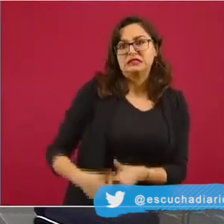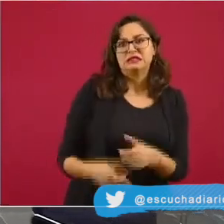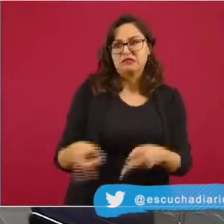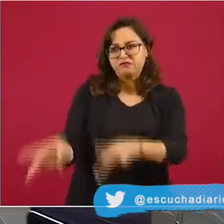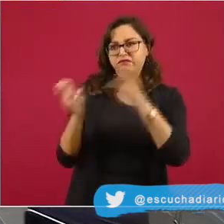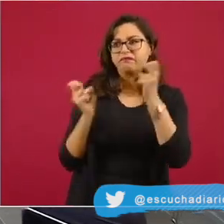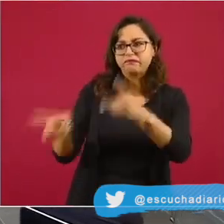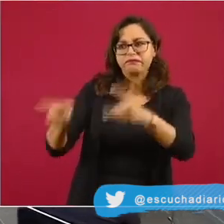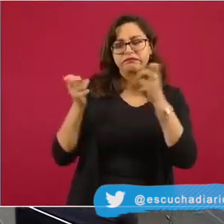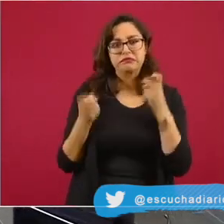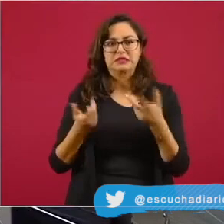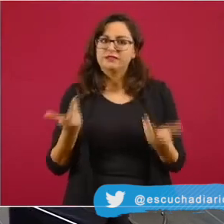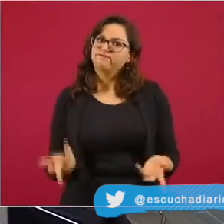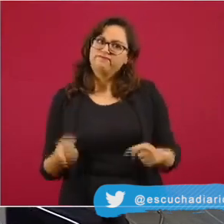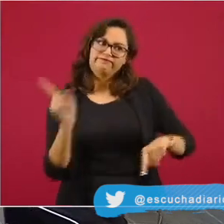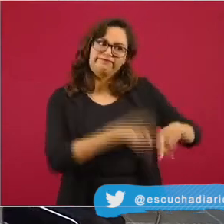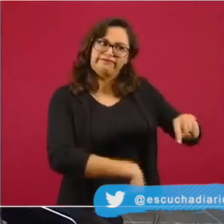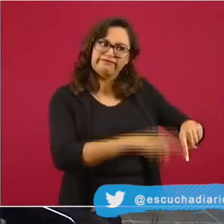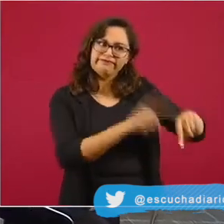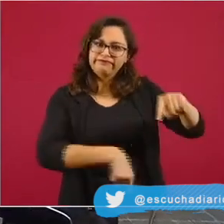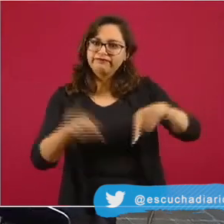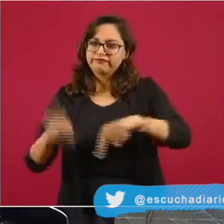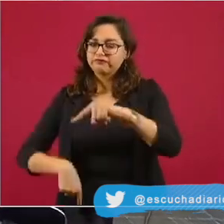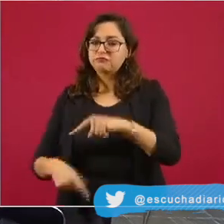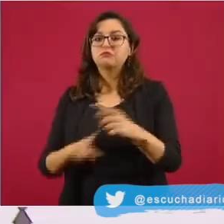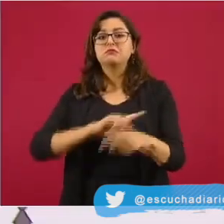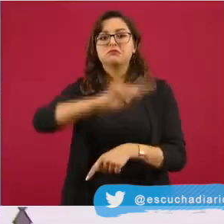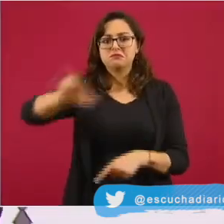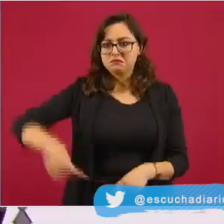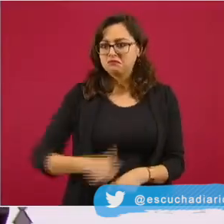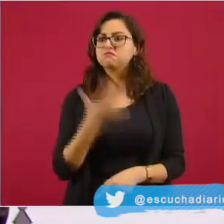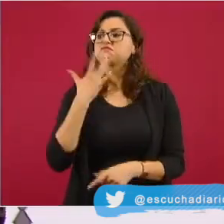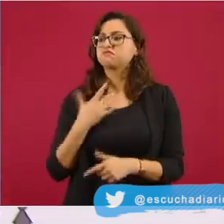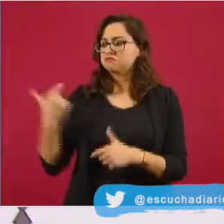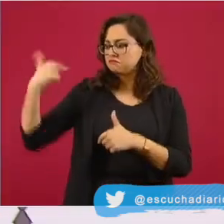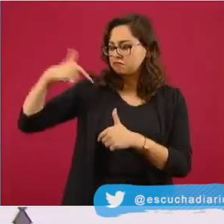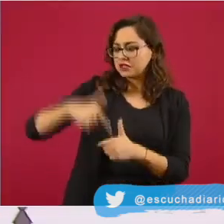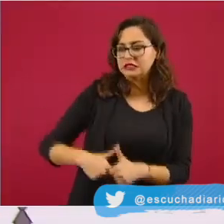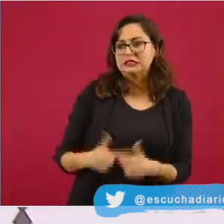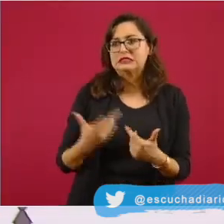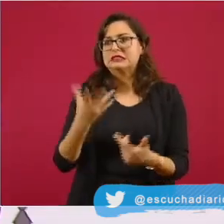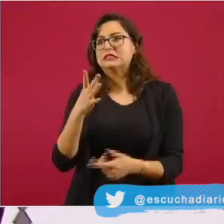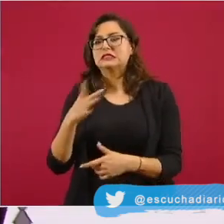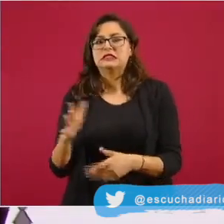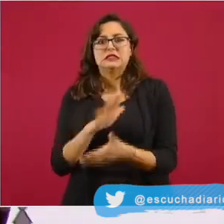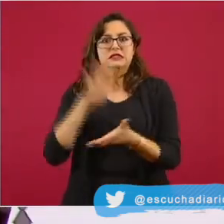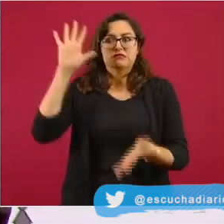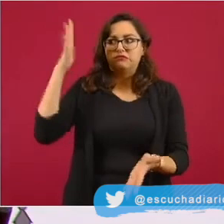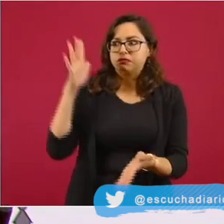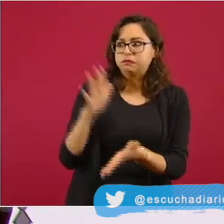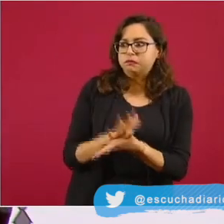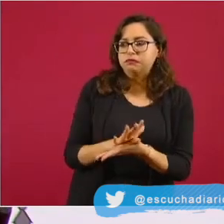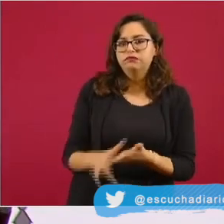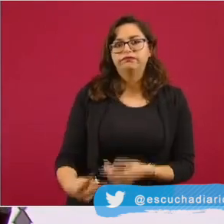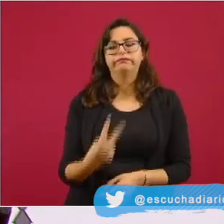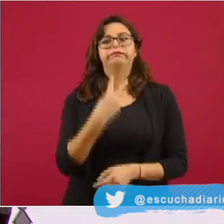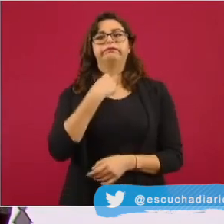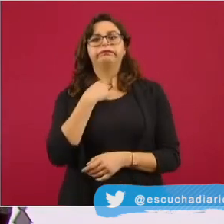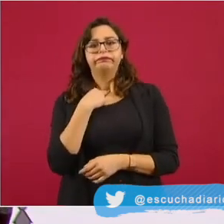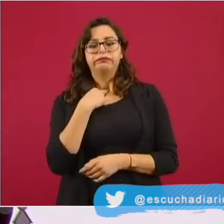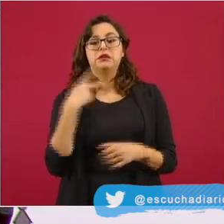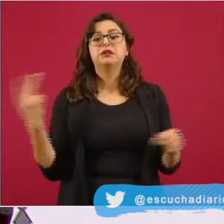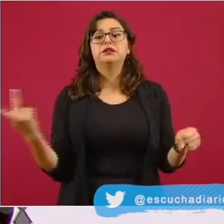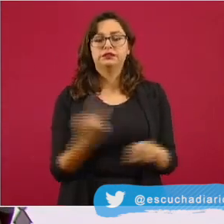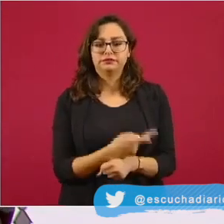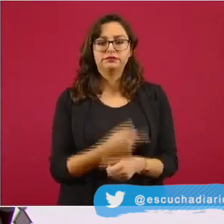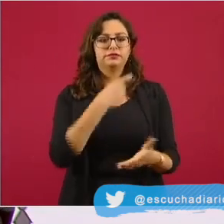de combustible y se adquirieron 612 pipas o carros tanques que opera la Secretaría de la Defensa